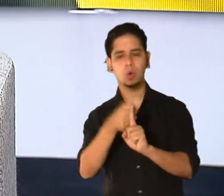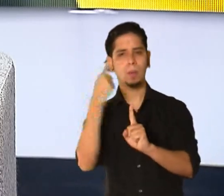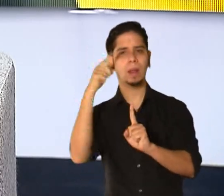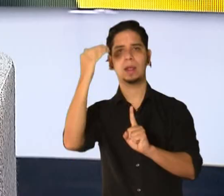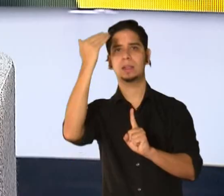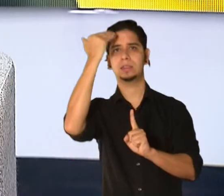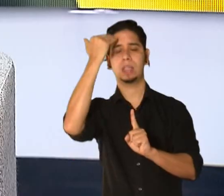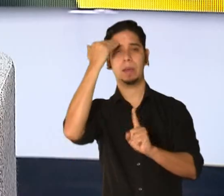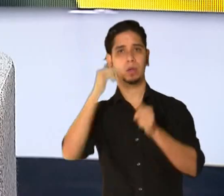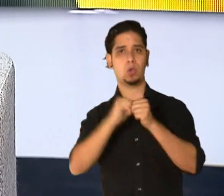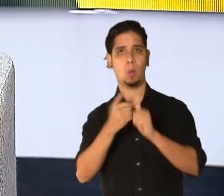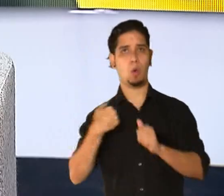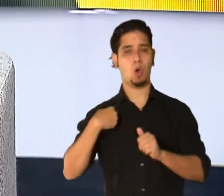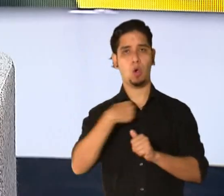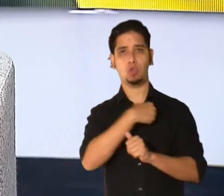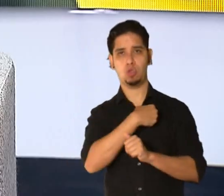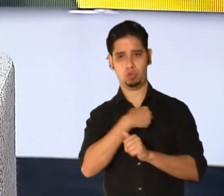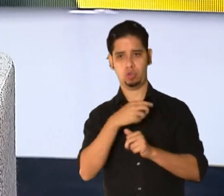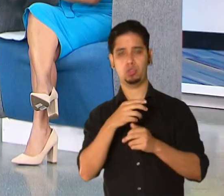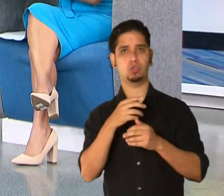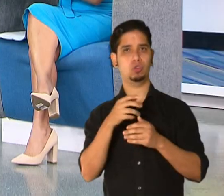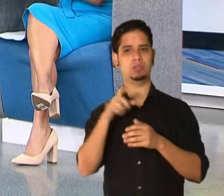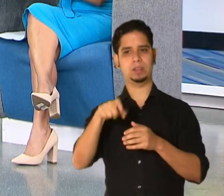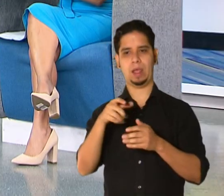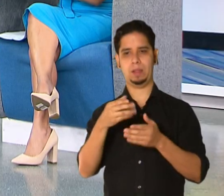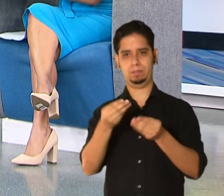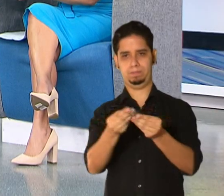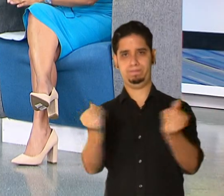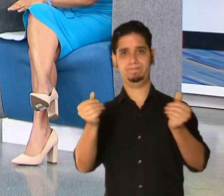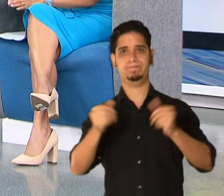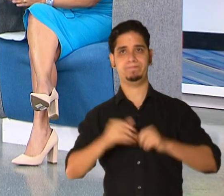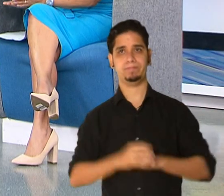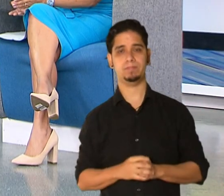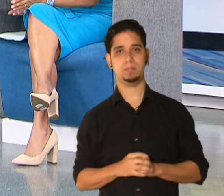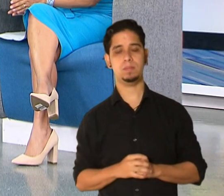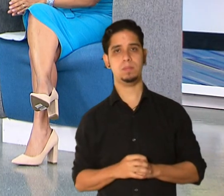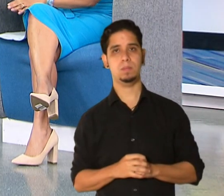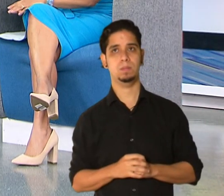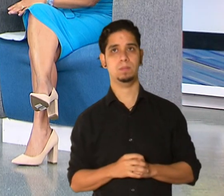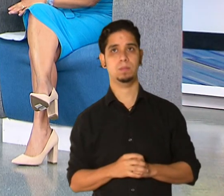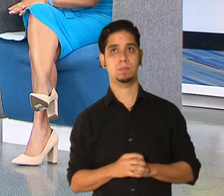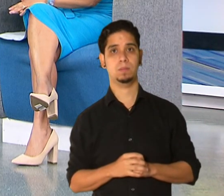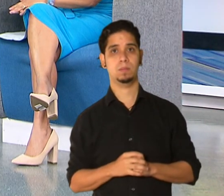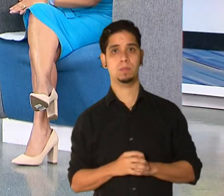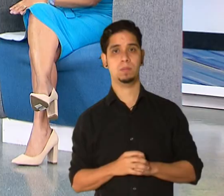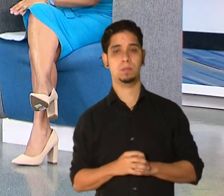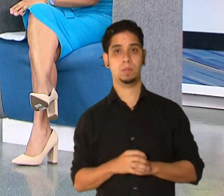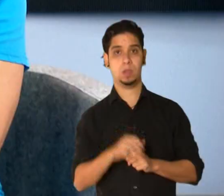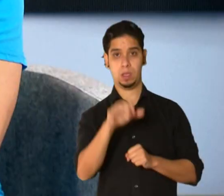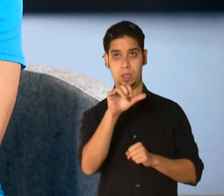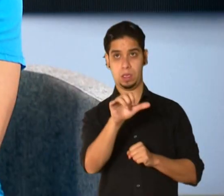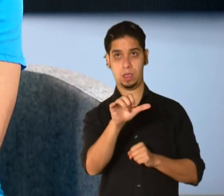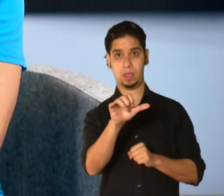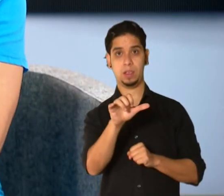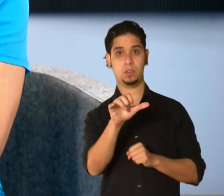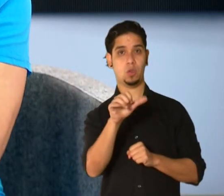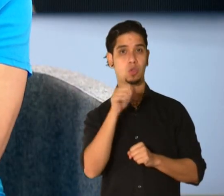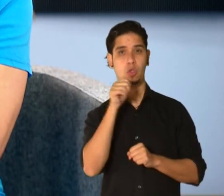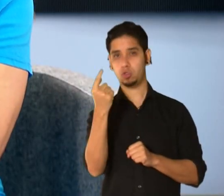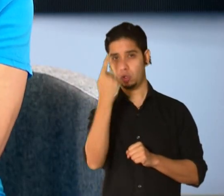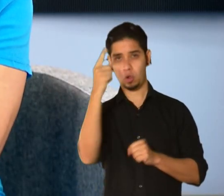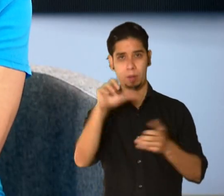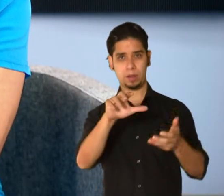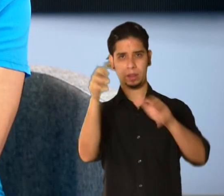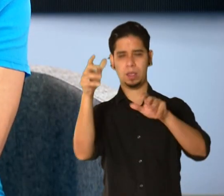las necesidades como resultado del desastre. Claro, y esa metodología se aplica ahora para no un desastre natural, pero sí